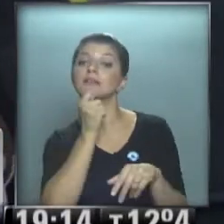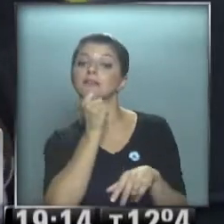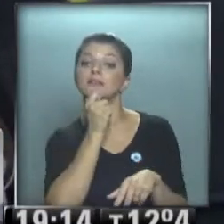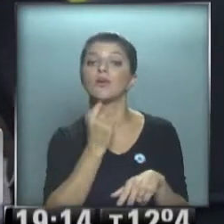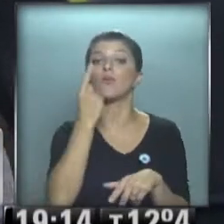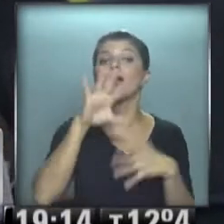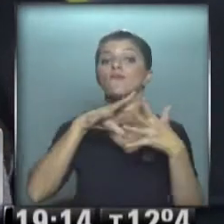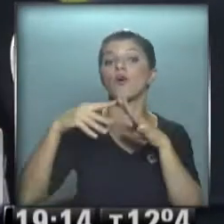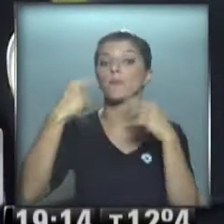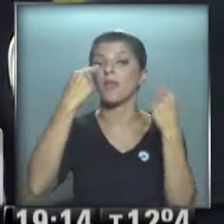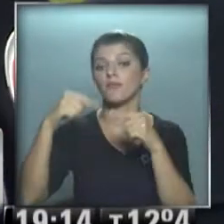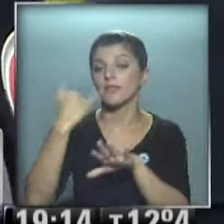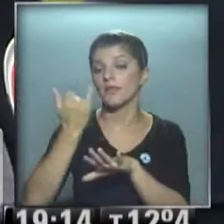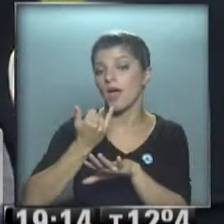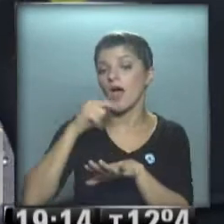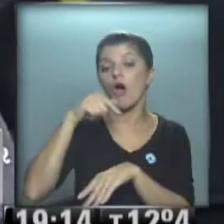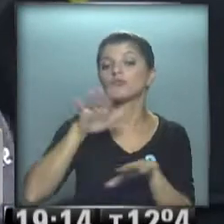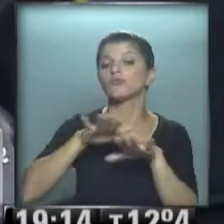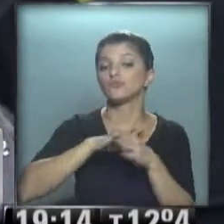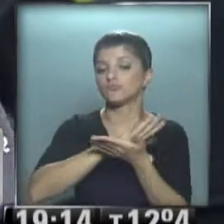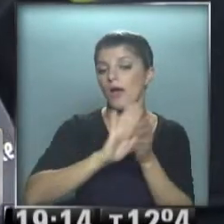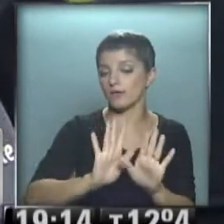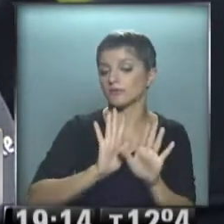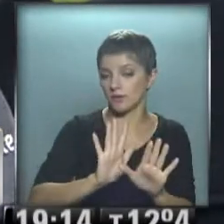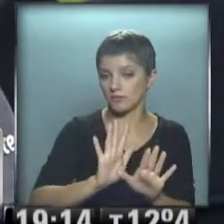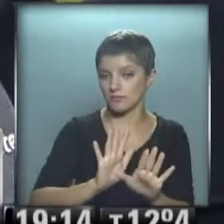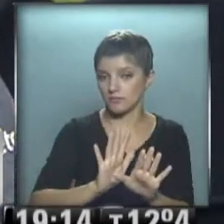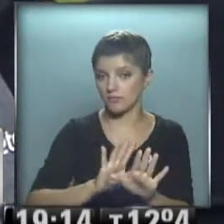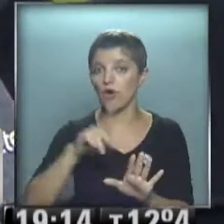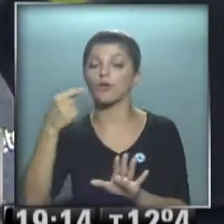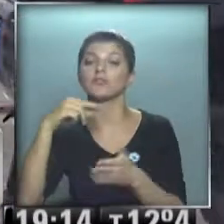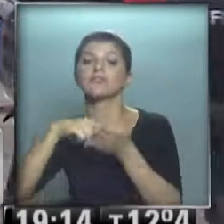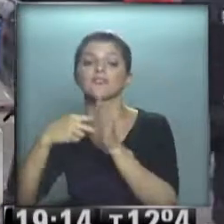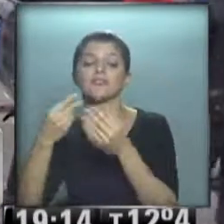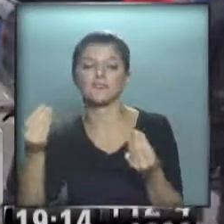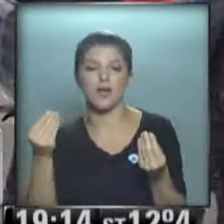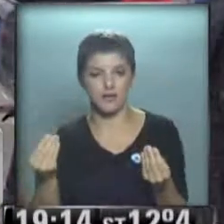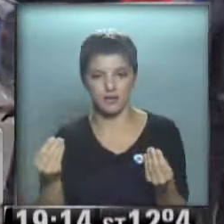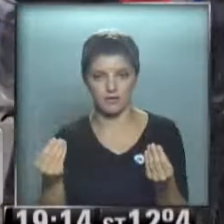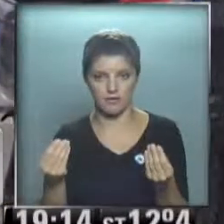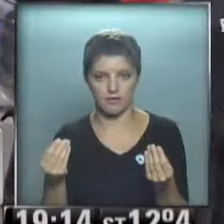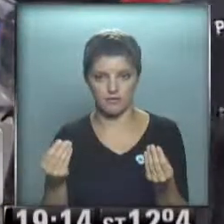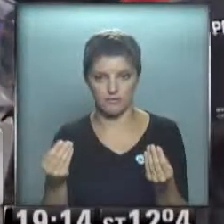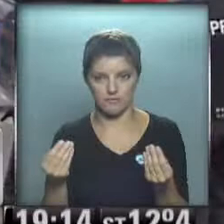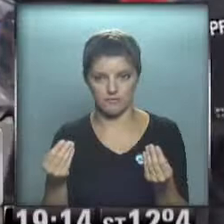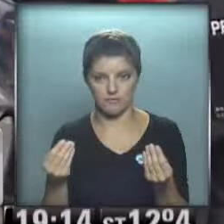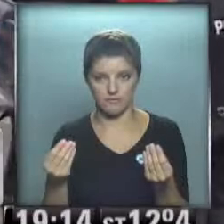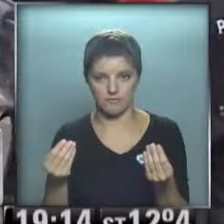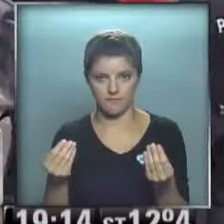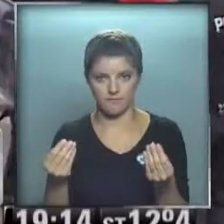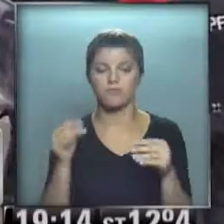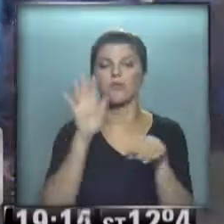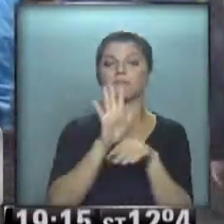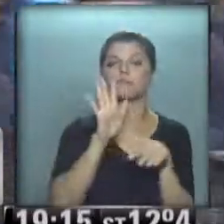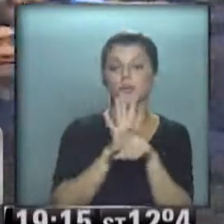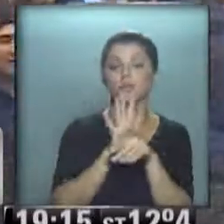vía alternativa no se tome otro temperamento. Tomar otro temperamento significa hacer una suerte de statu